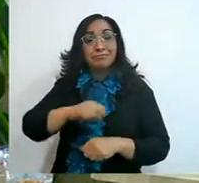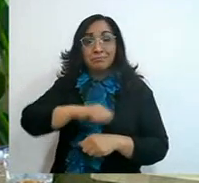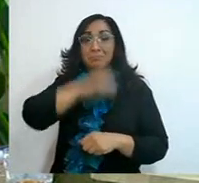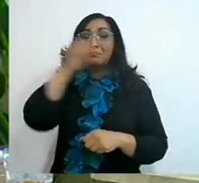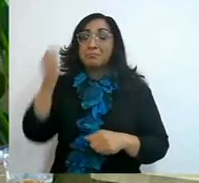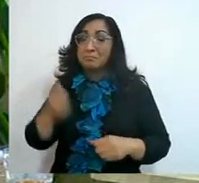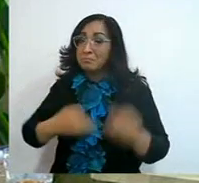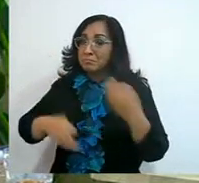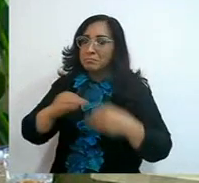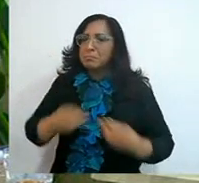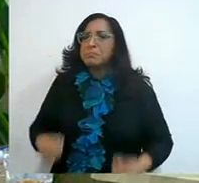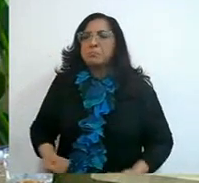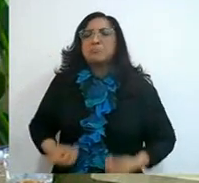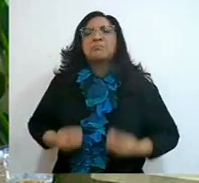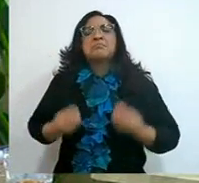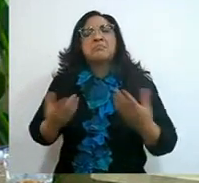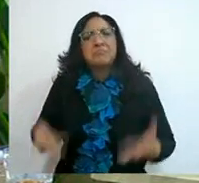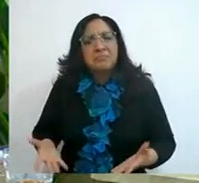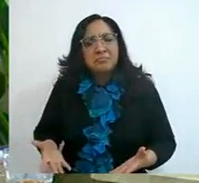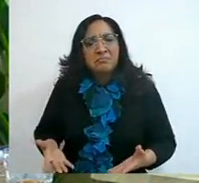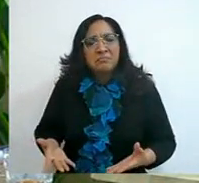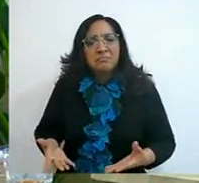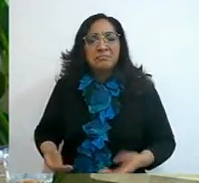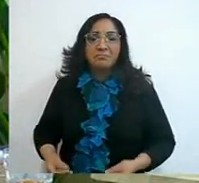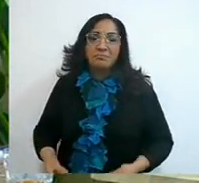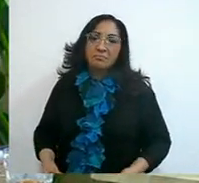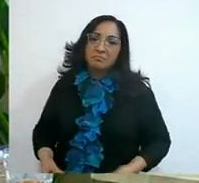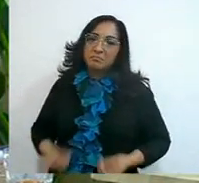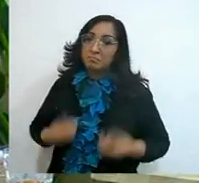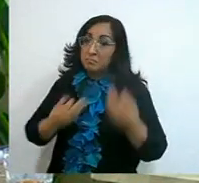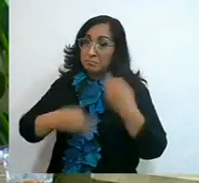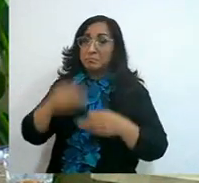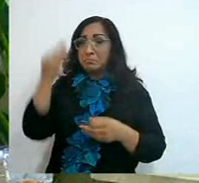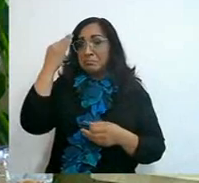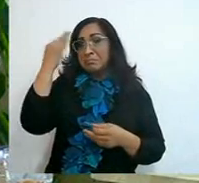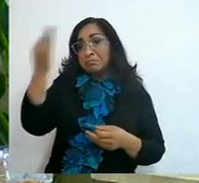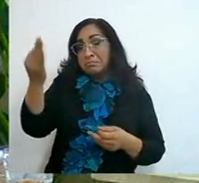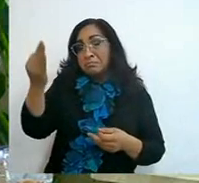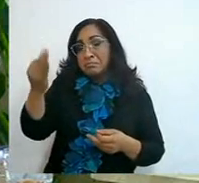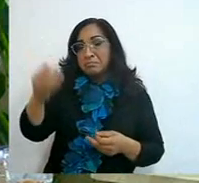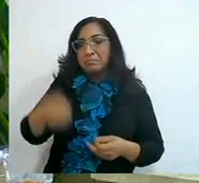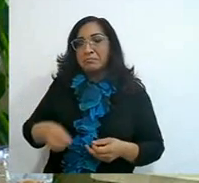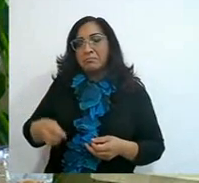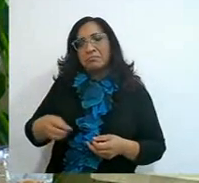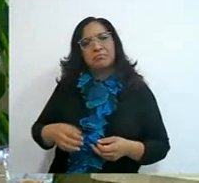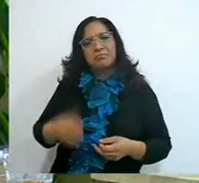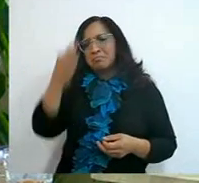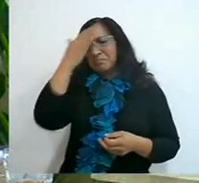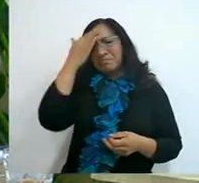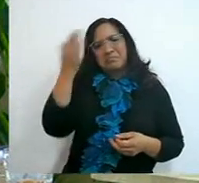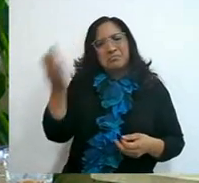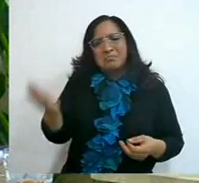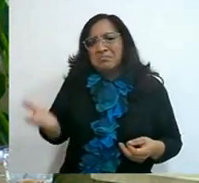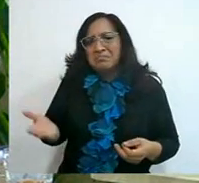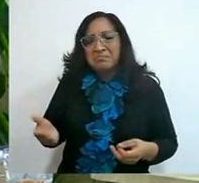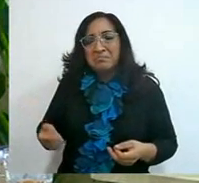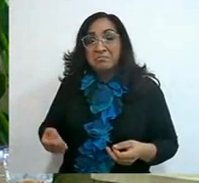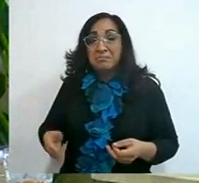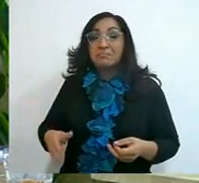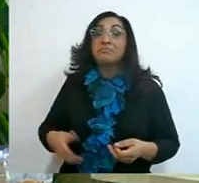Eso lo hemos vivido toda la vida, hermanos. Yo no creo que haya una persona que diga